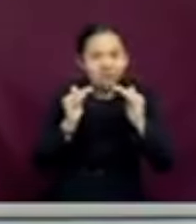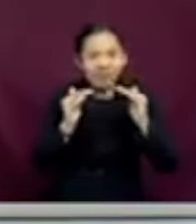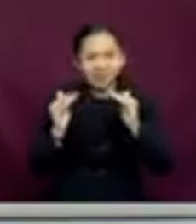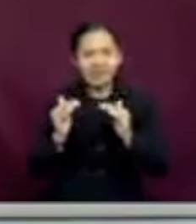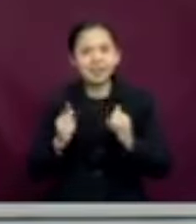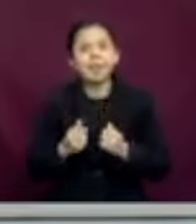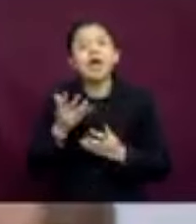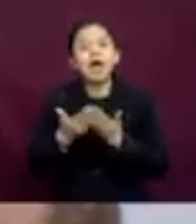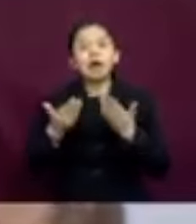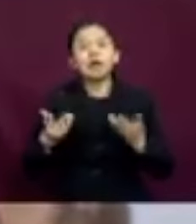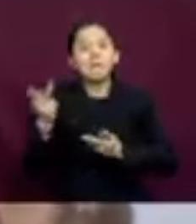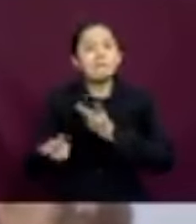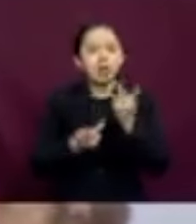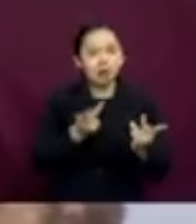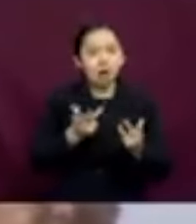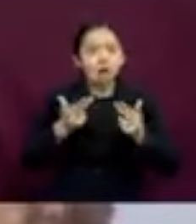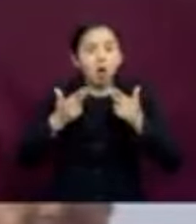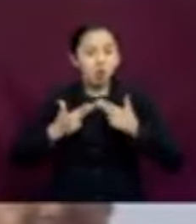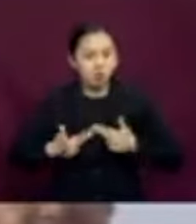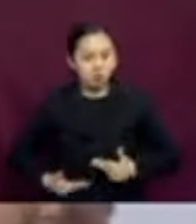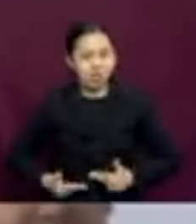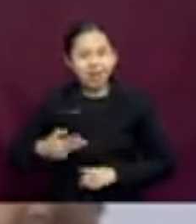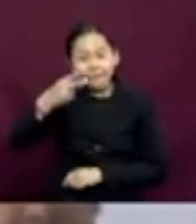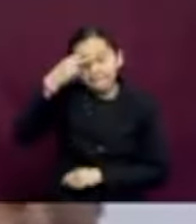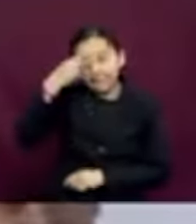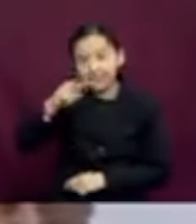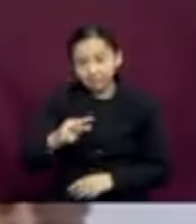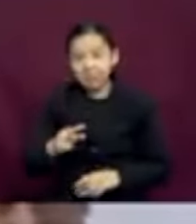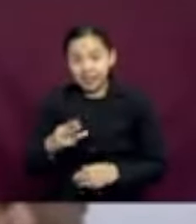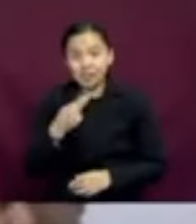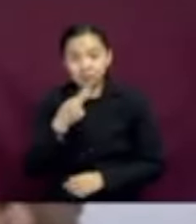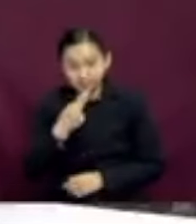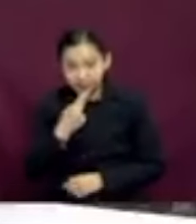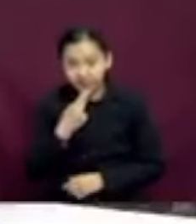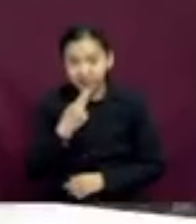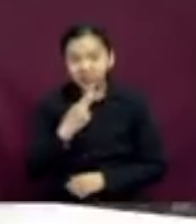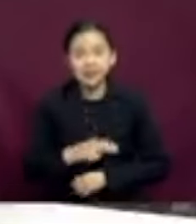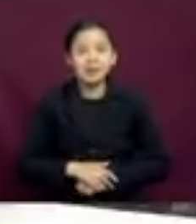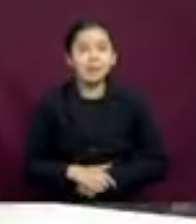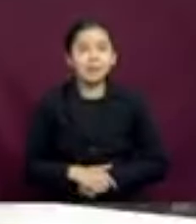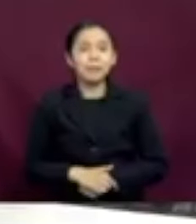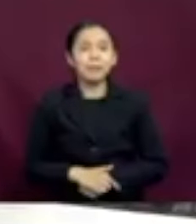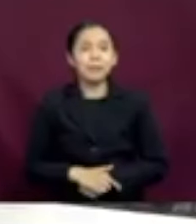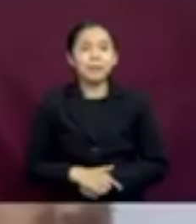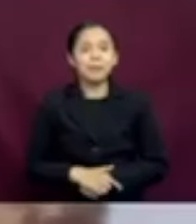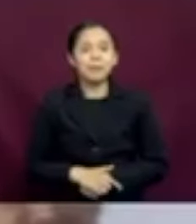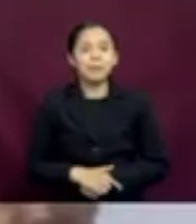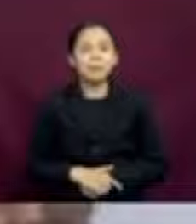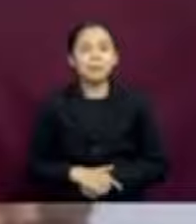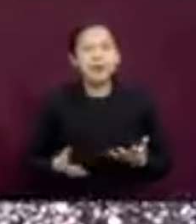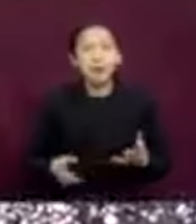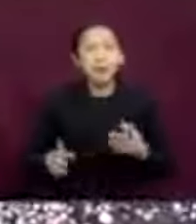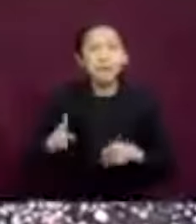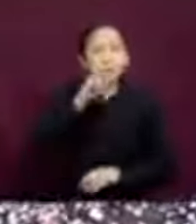mandato y en materia de seguridad dijo tener claro que su obligación es llevar a México por el sendero de la paz Cabe señalar que la secretaría de gobierno